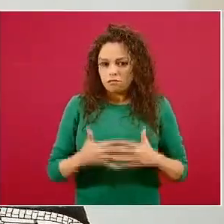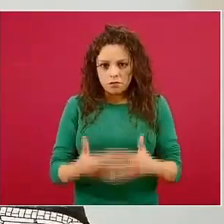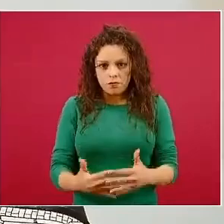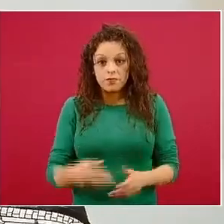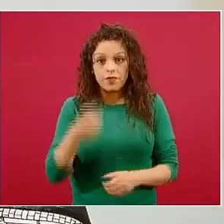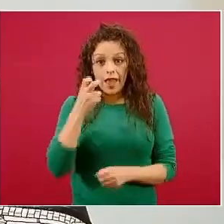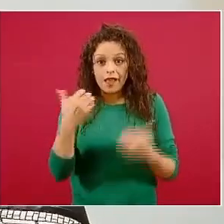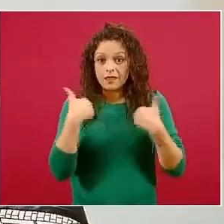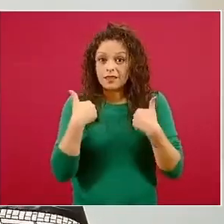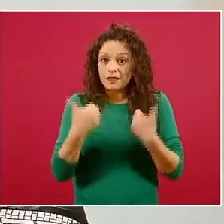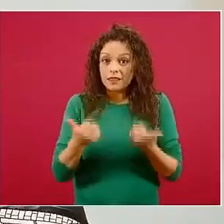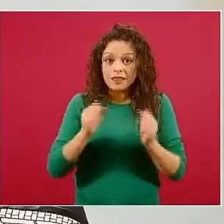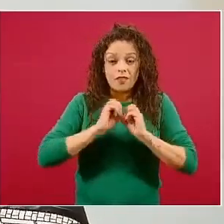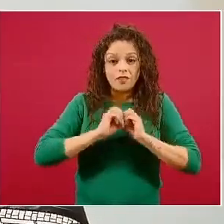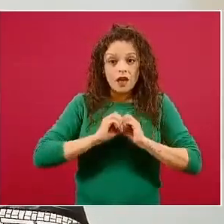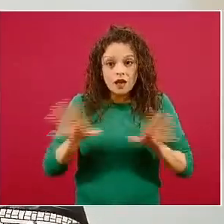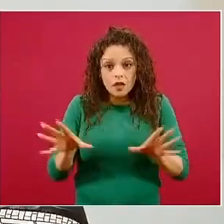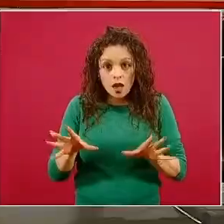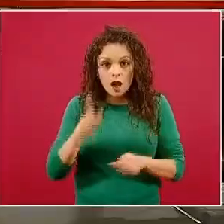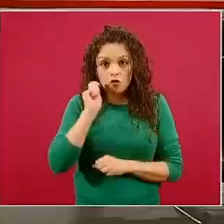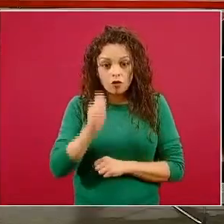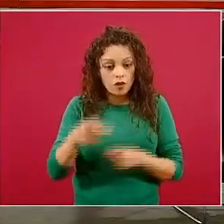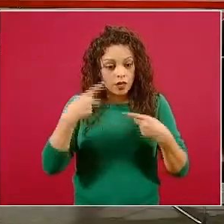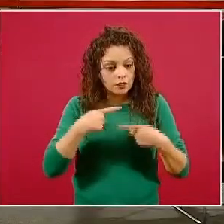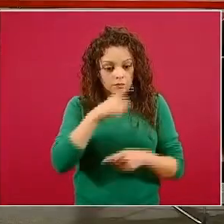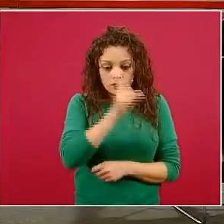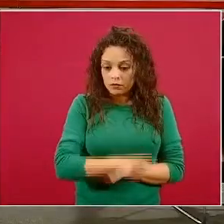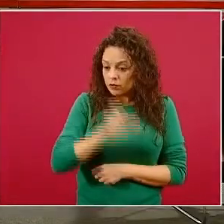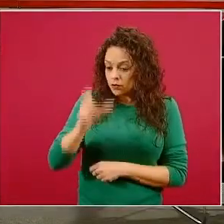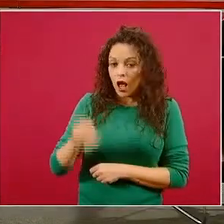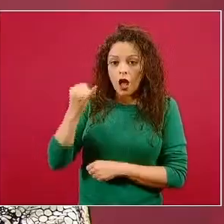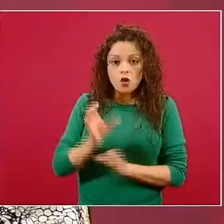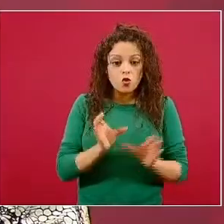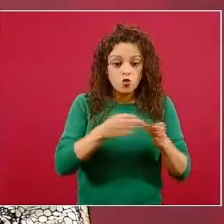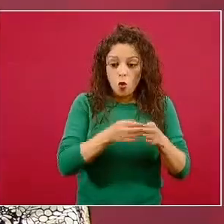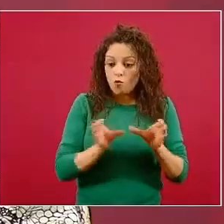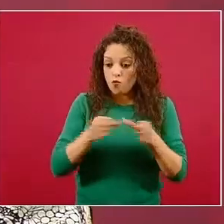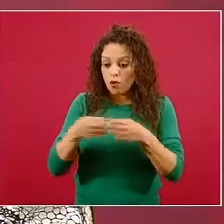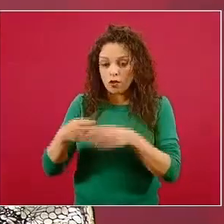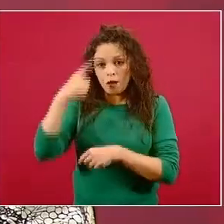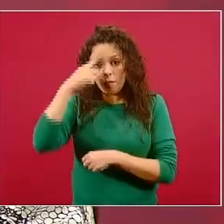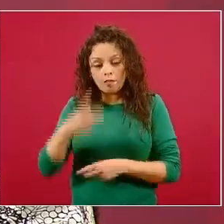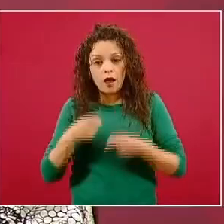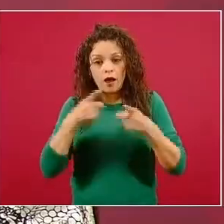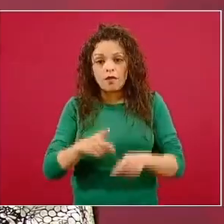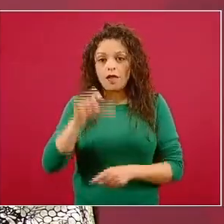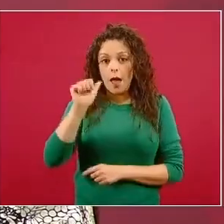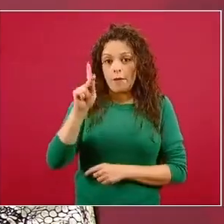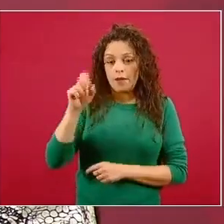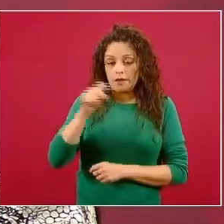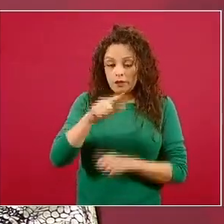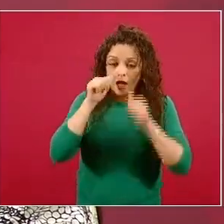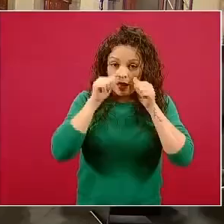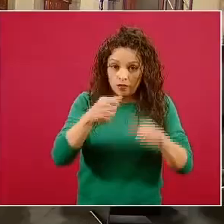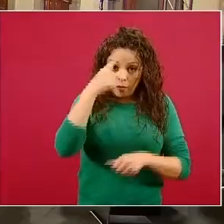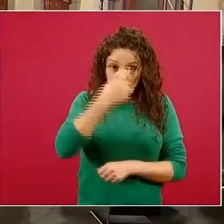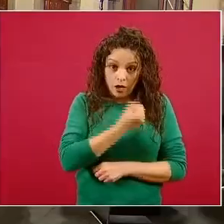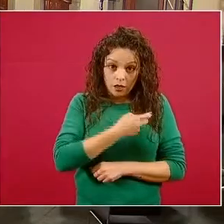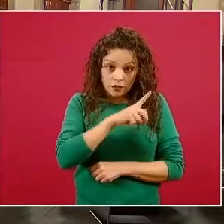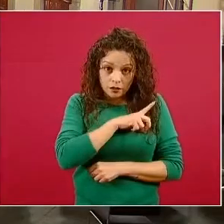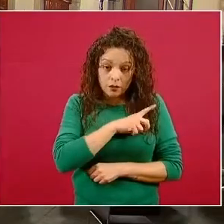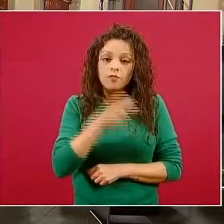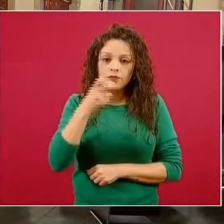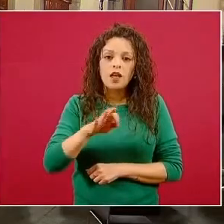visión centrada en la persona y en las comunidades y esta visión de APS, de Atención Primaria a la Salud, lo que les permite es esta